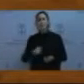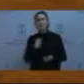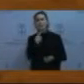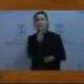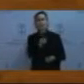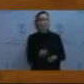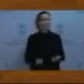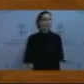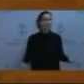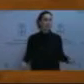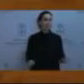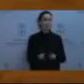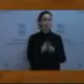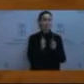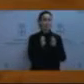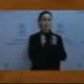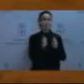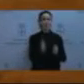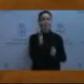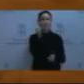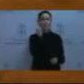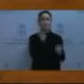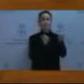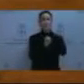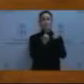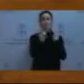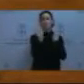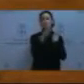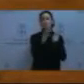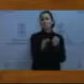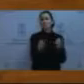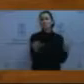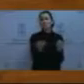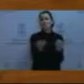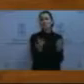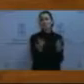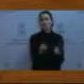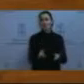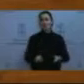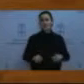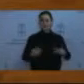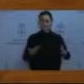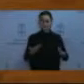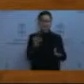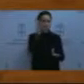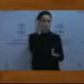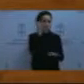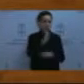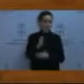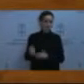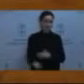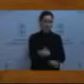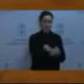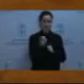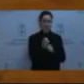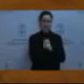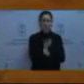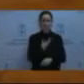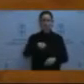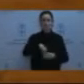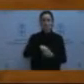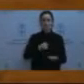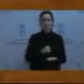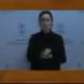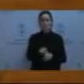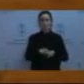considerado lo que estaban aportando a la economía familiar. Las mujeres que trabajan en las explotaciones agrarias o ganaderas tienen una